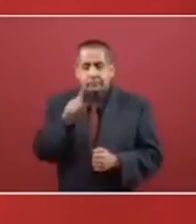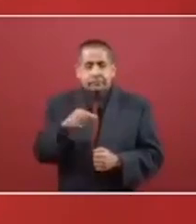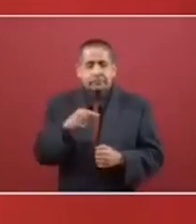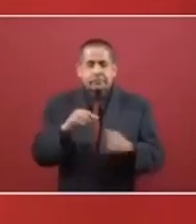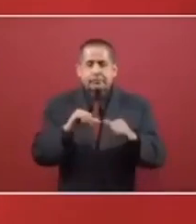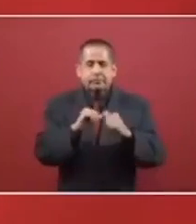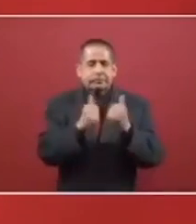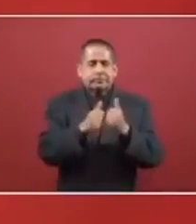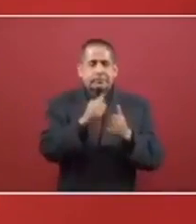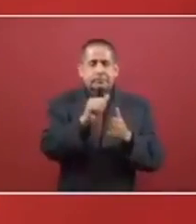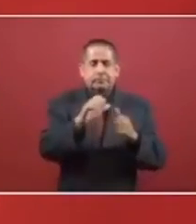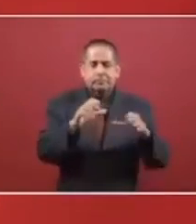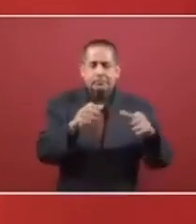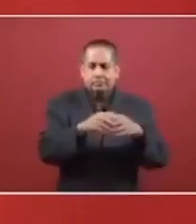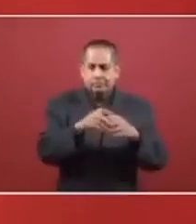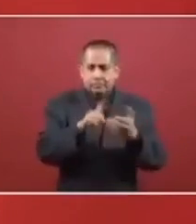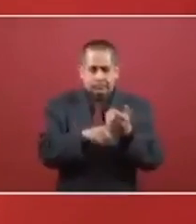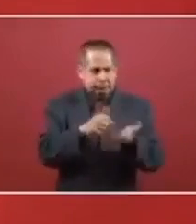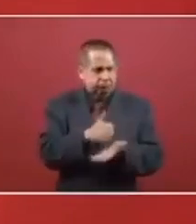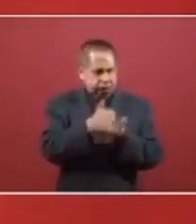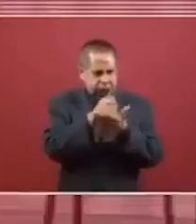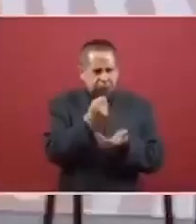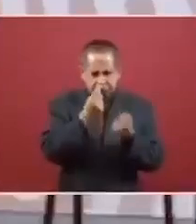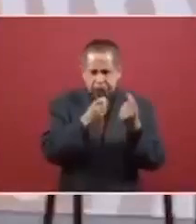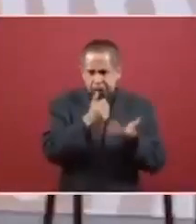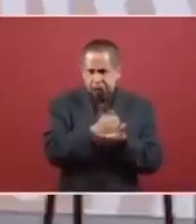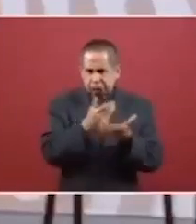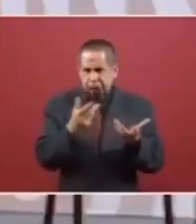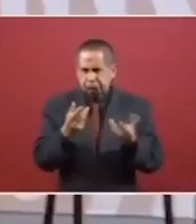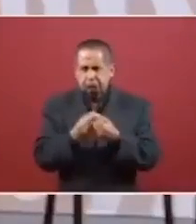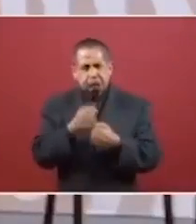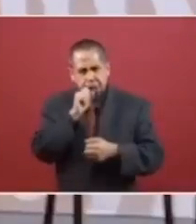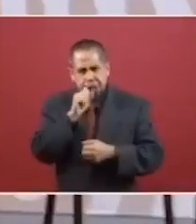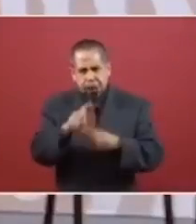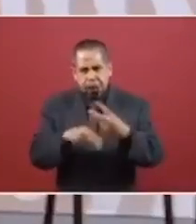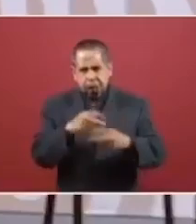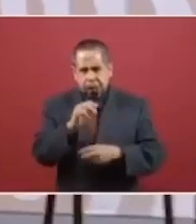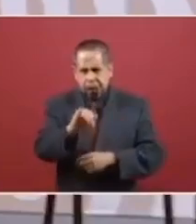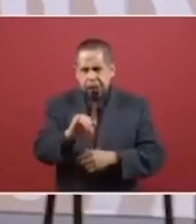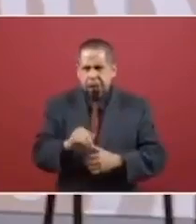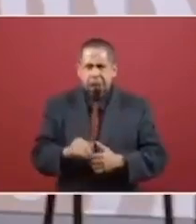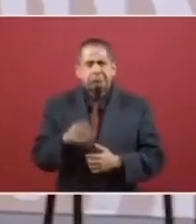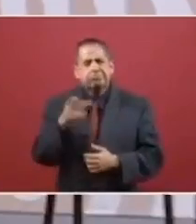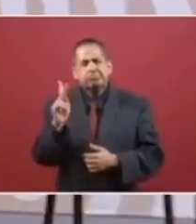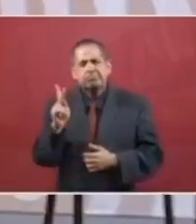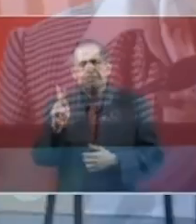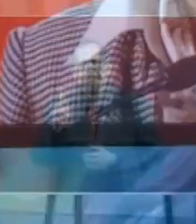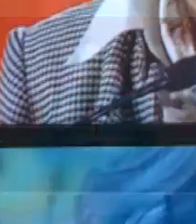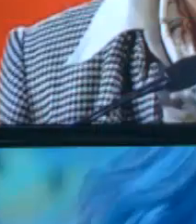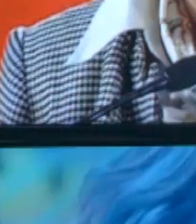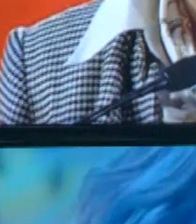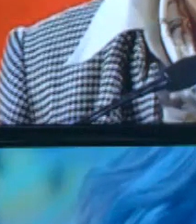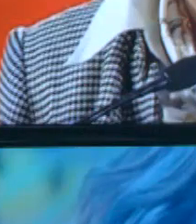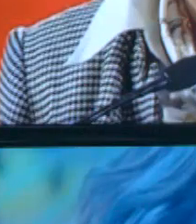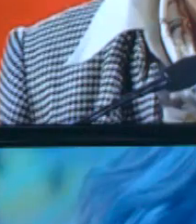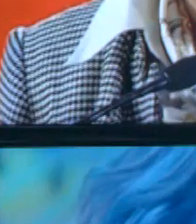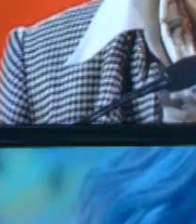organizaciones de sociedad civil que ayudan, ¿sí?, en esto. Pero continúa.